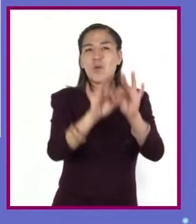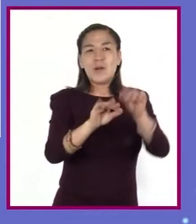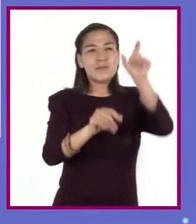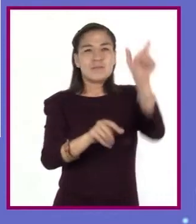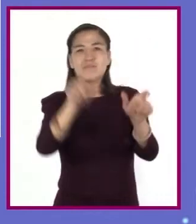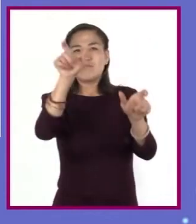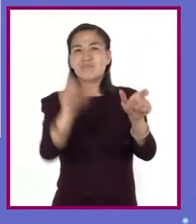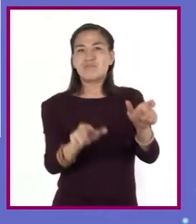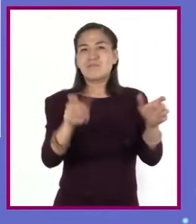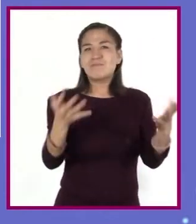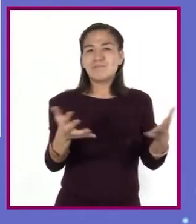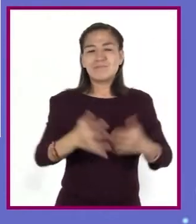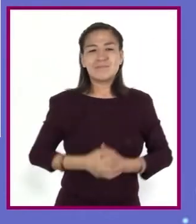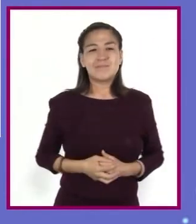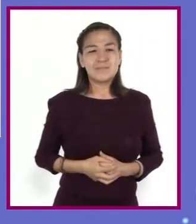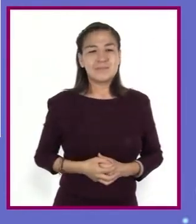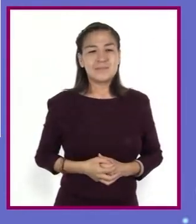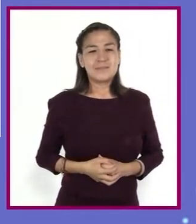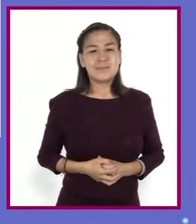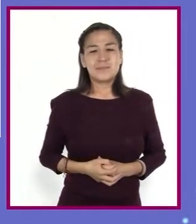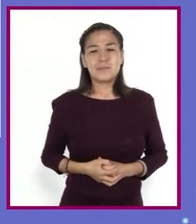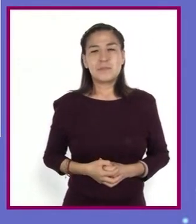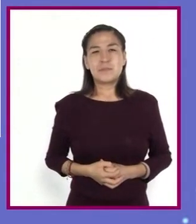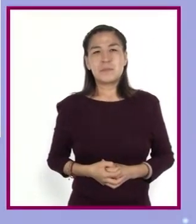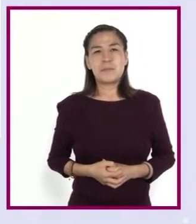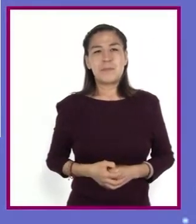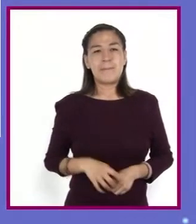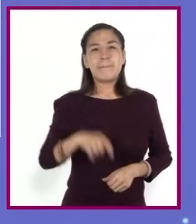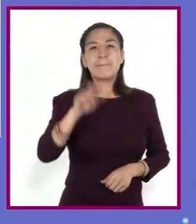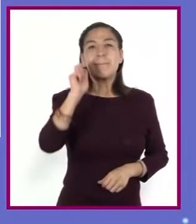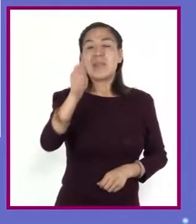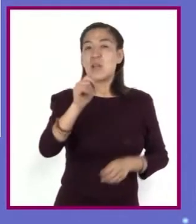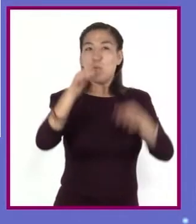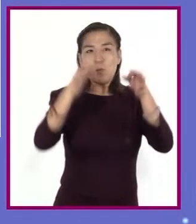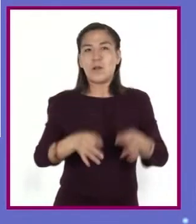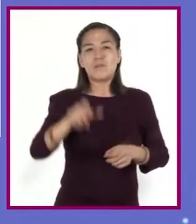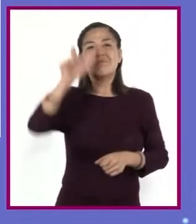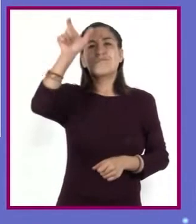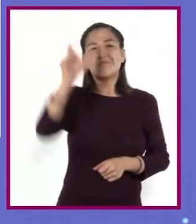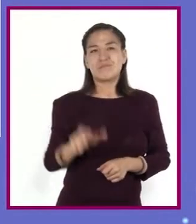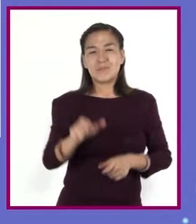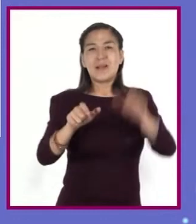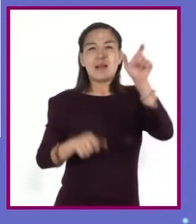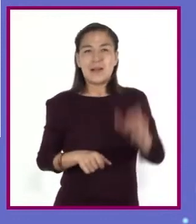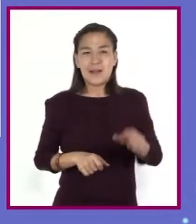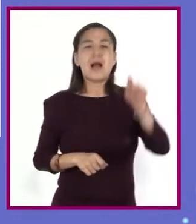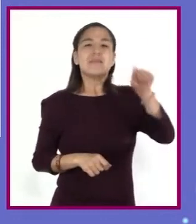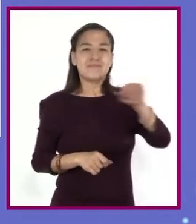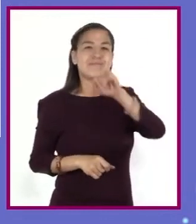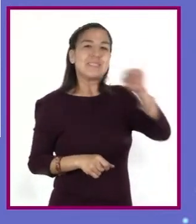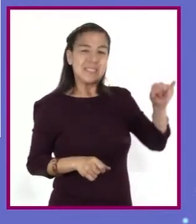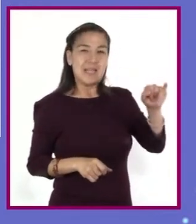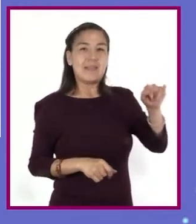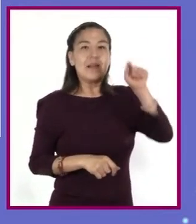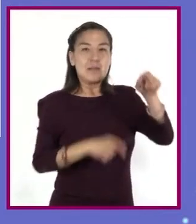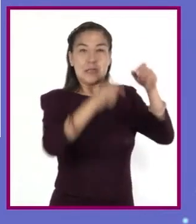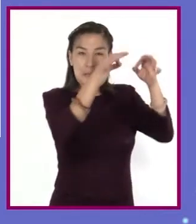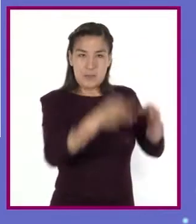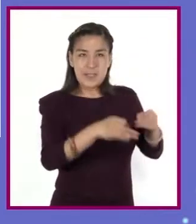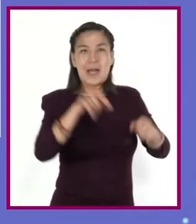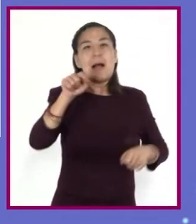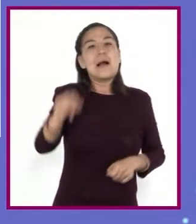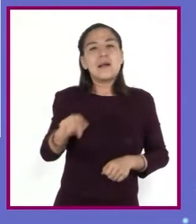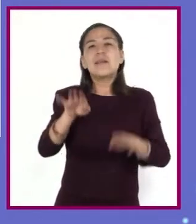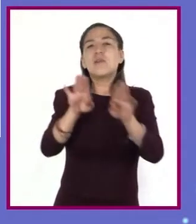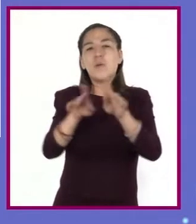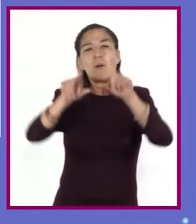ambos? El texto original es el de la izquierda y por consiguiente el de la derecha es el resumen.